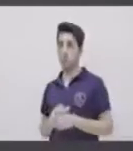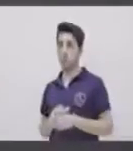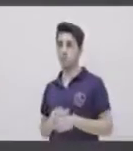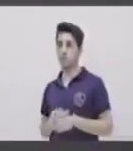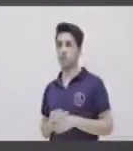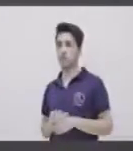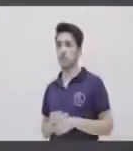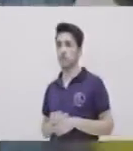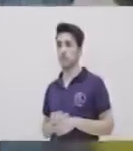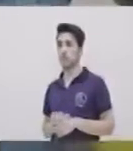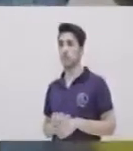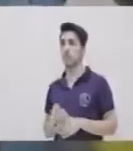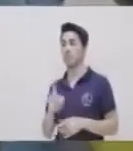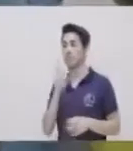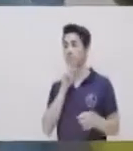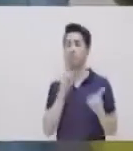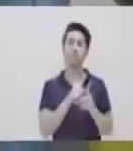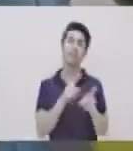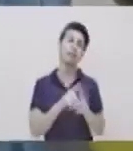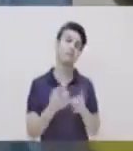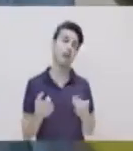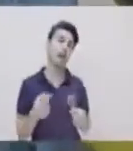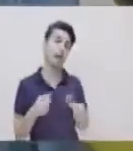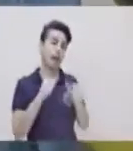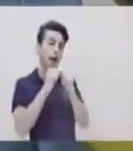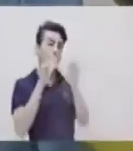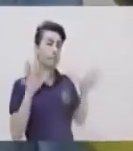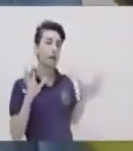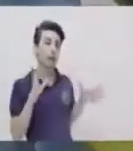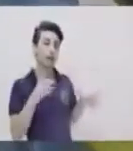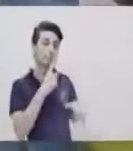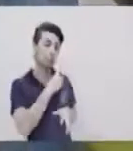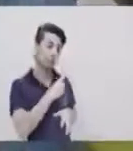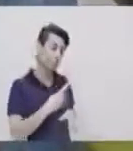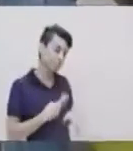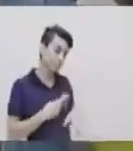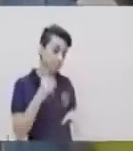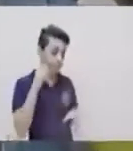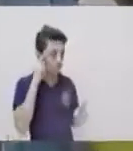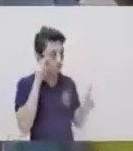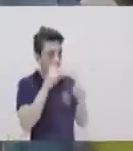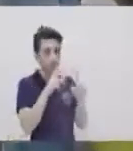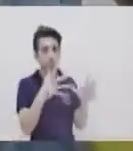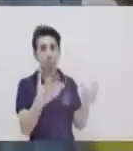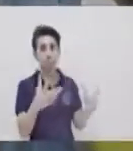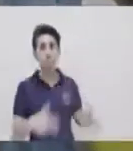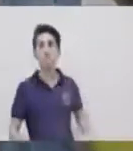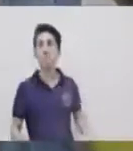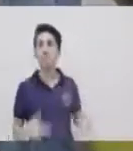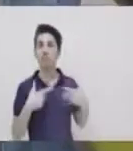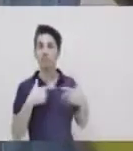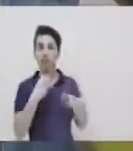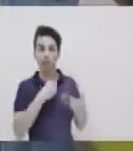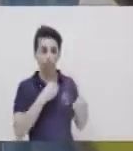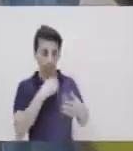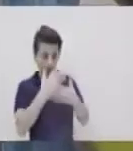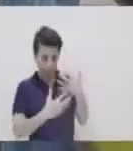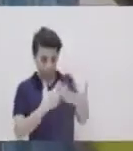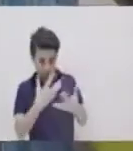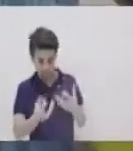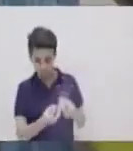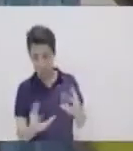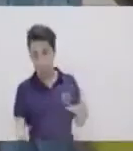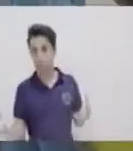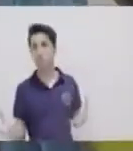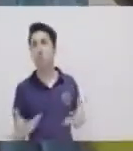también como que eso, yo creo que también deprime a los animales porque ya no cumplen su propósito de vida, de que es como reproducirse, tener